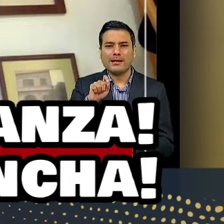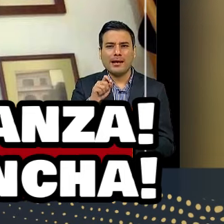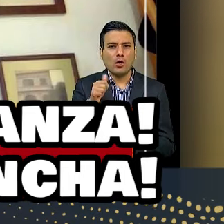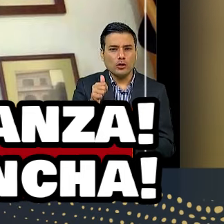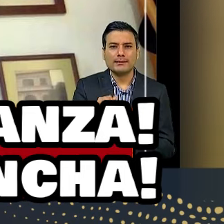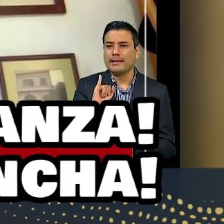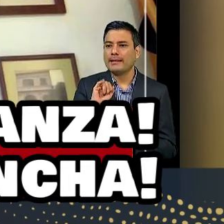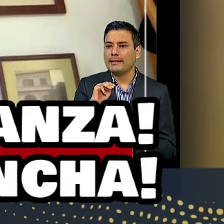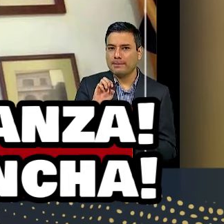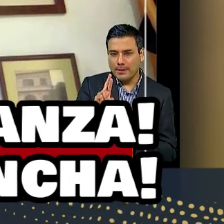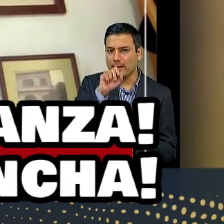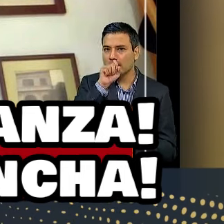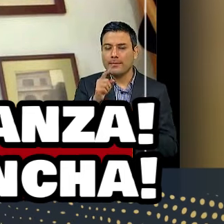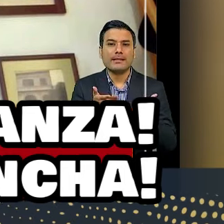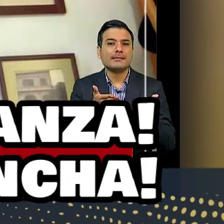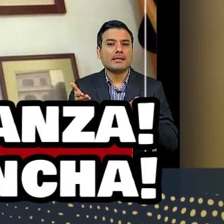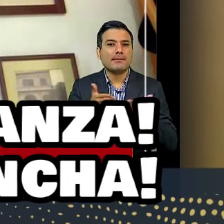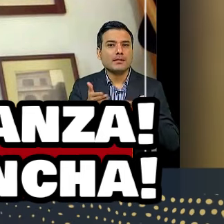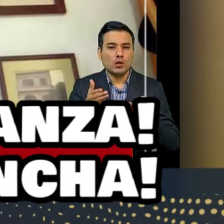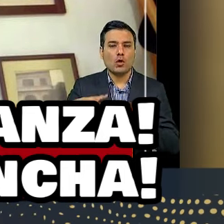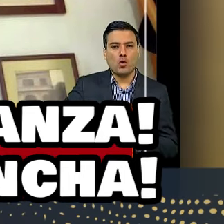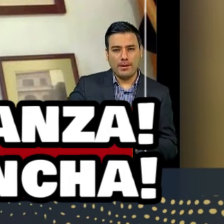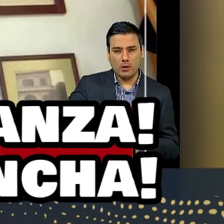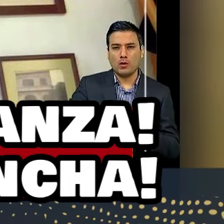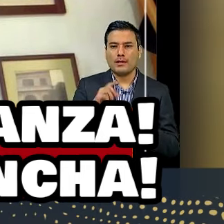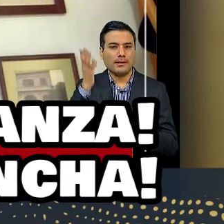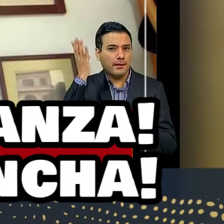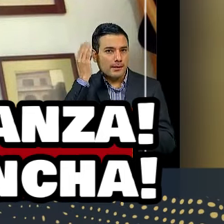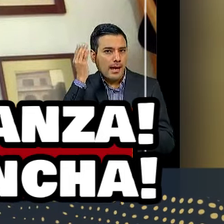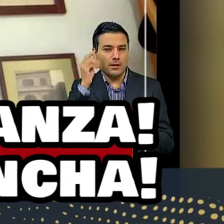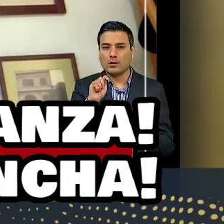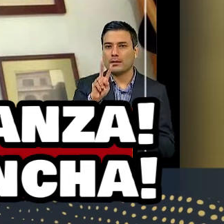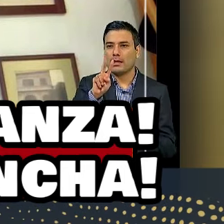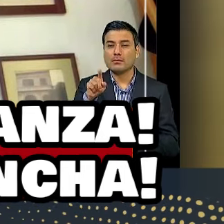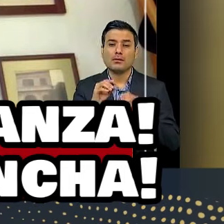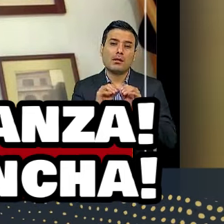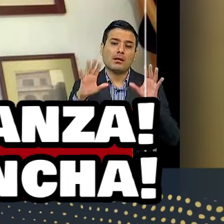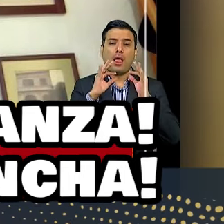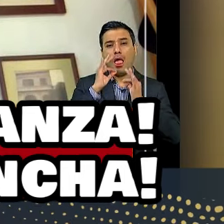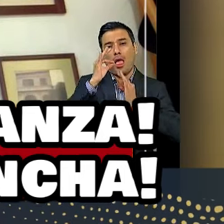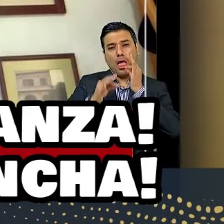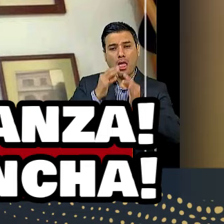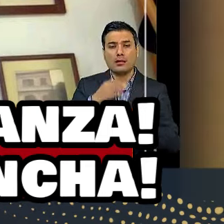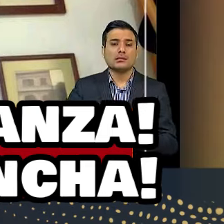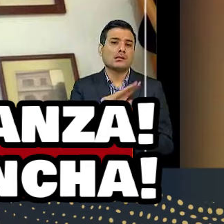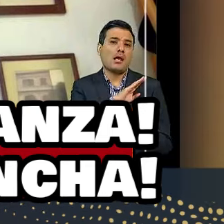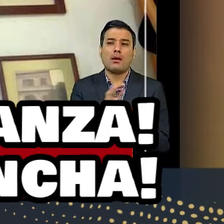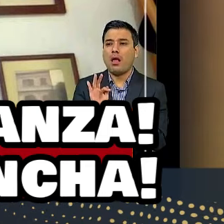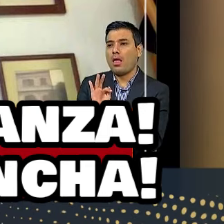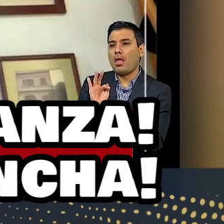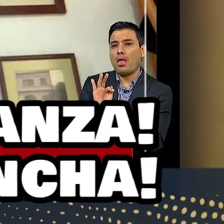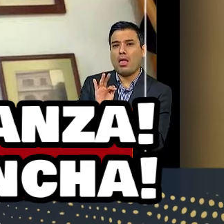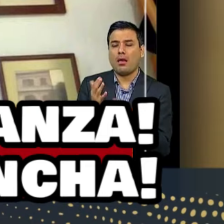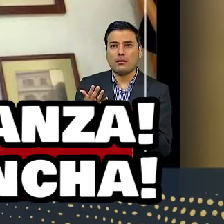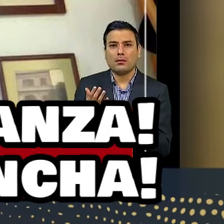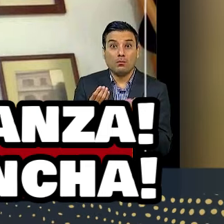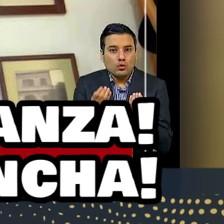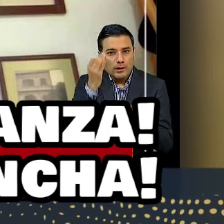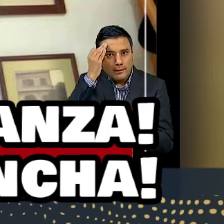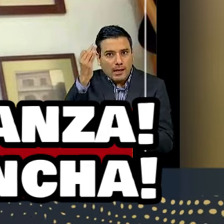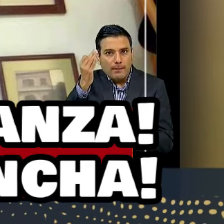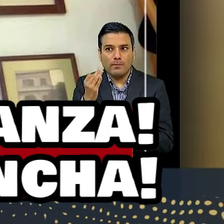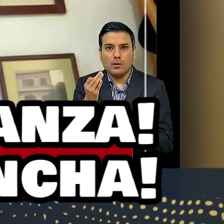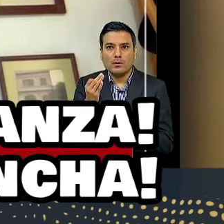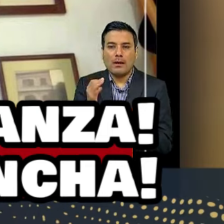Li y del servicio público de radio y televisión cuando promueven exageradamente a la candidata oficialista incluso no solo en tiempo sino con notas